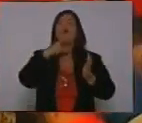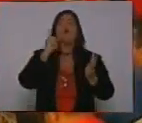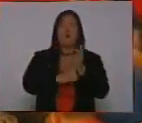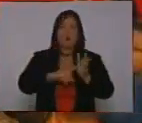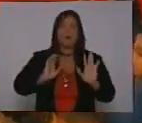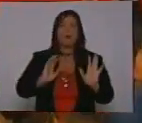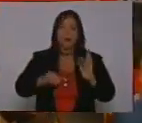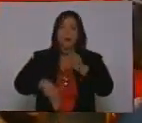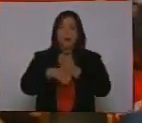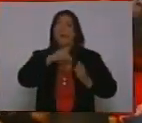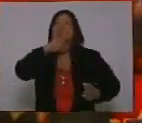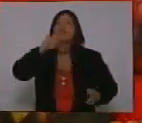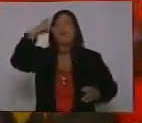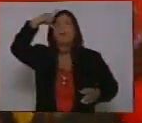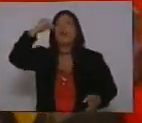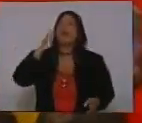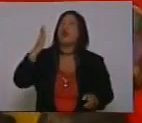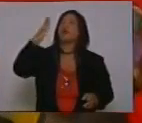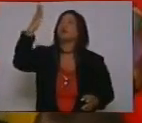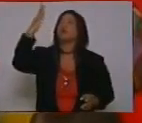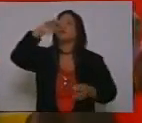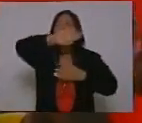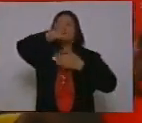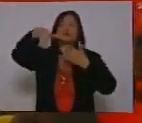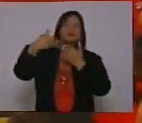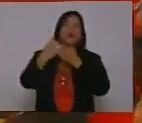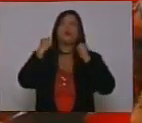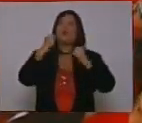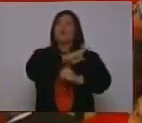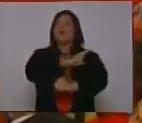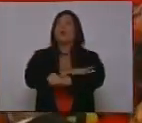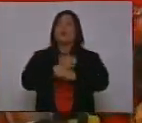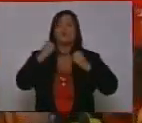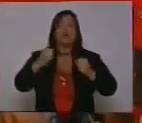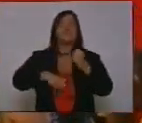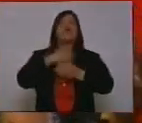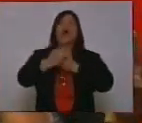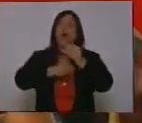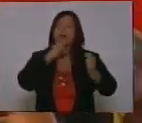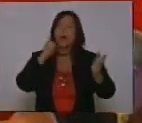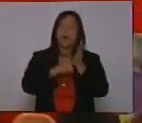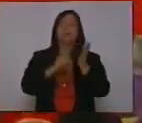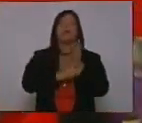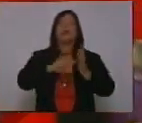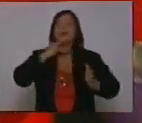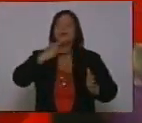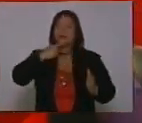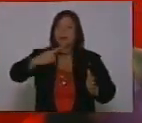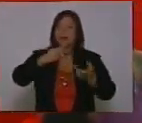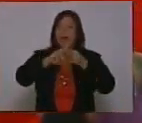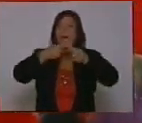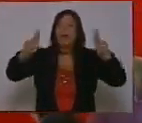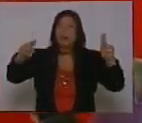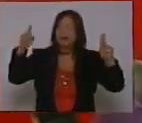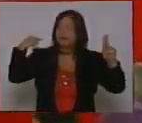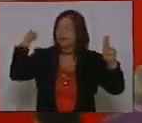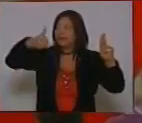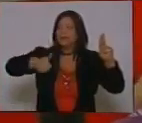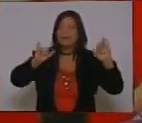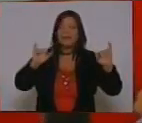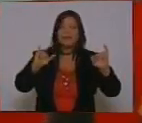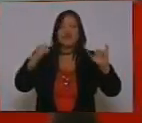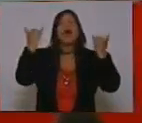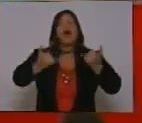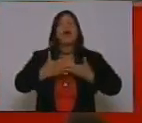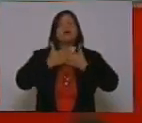en nombre de Dios Todopoderoso a cumplirlo. Así como decretamos la paz y se cumplió, así lo vamos a